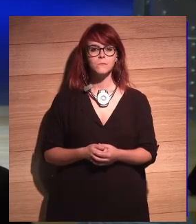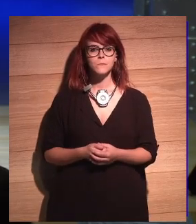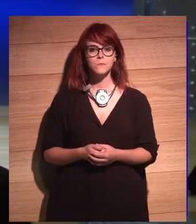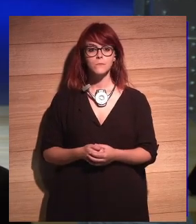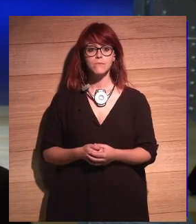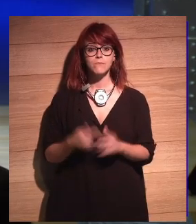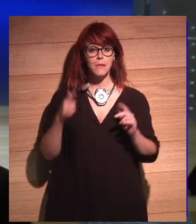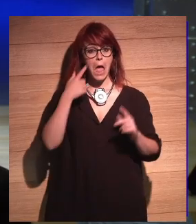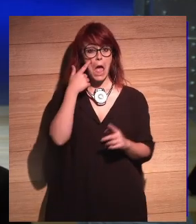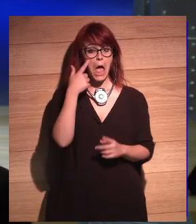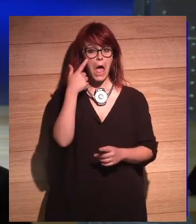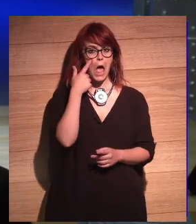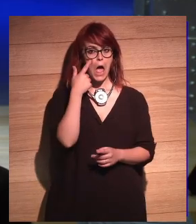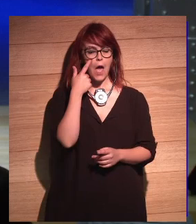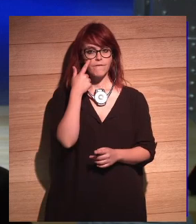A ver.